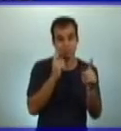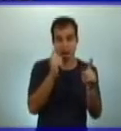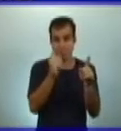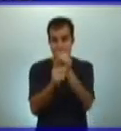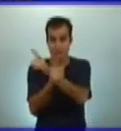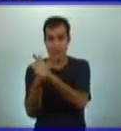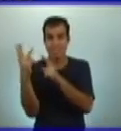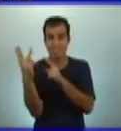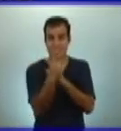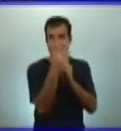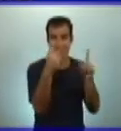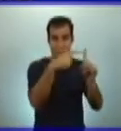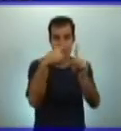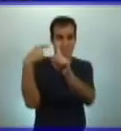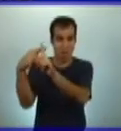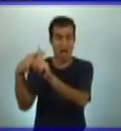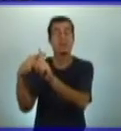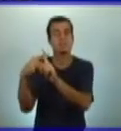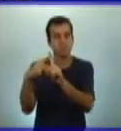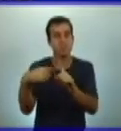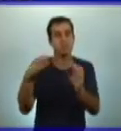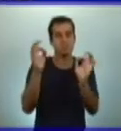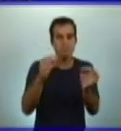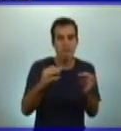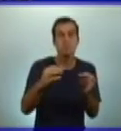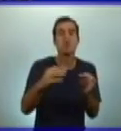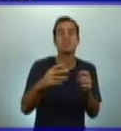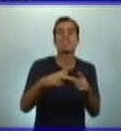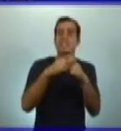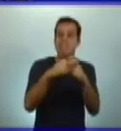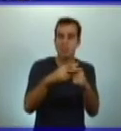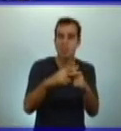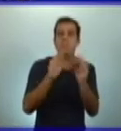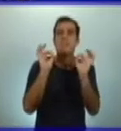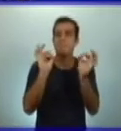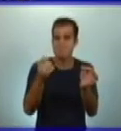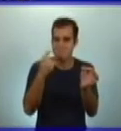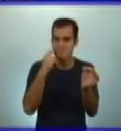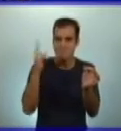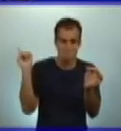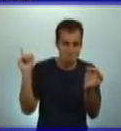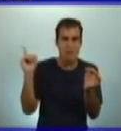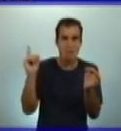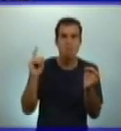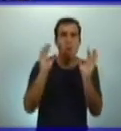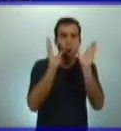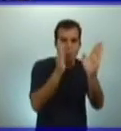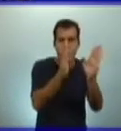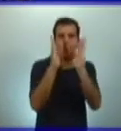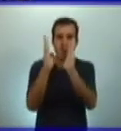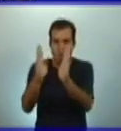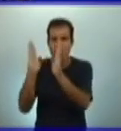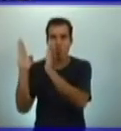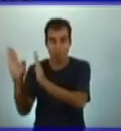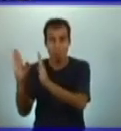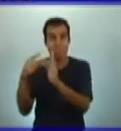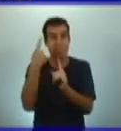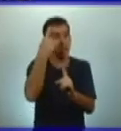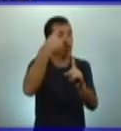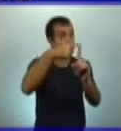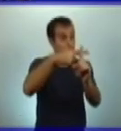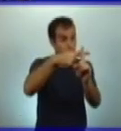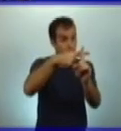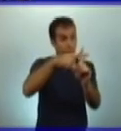se resuelve en el orden en que aparecen las operaciones. Por supuesto, aquí tenemos que sumar primero y